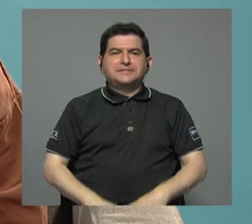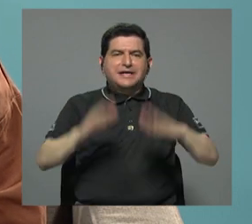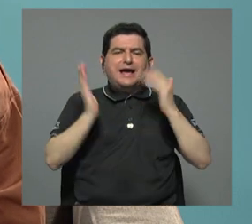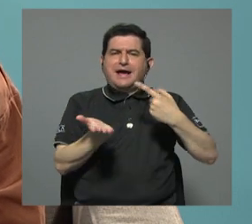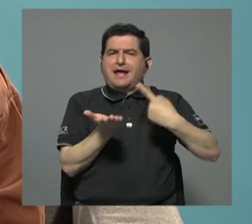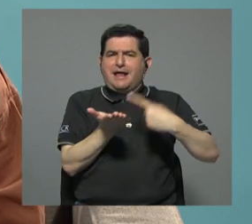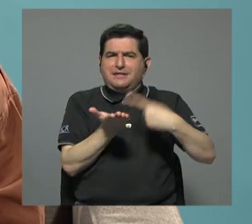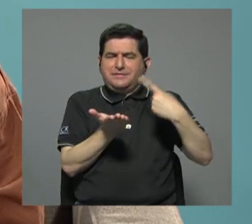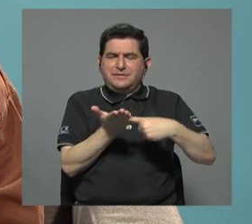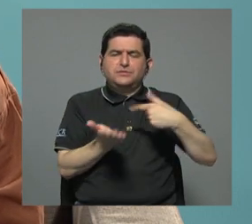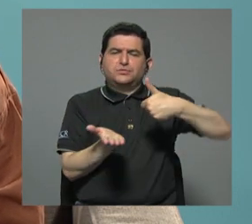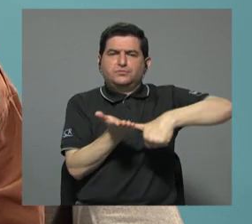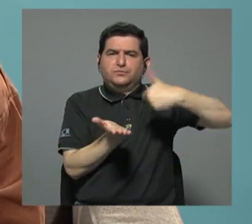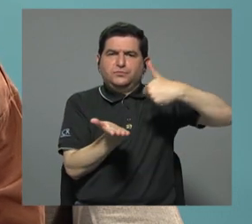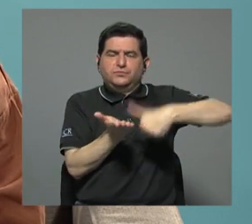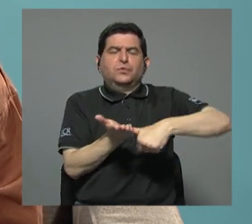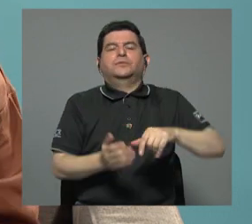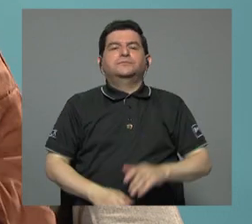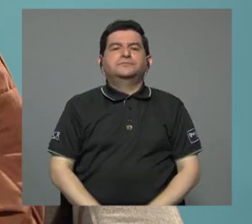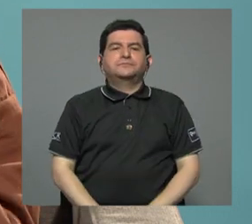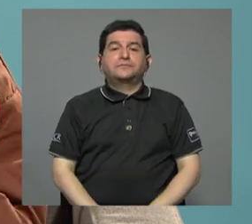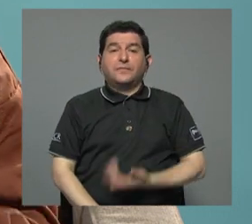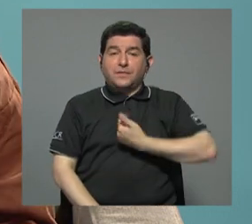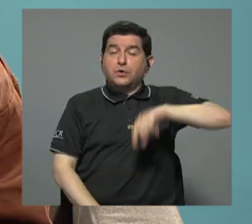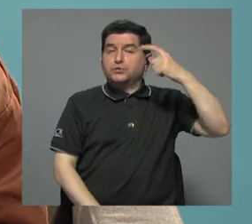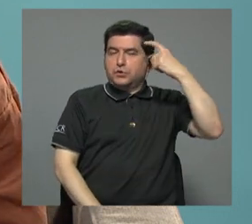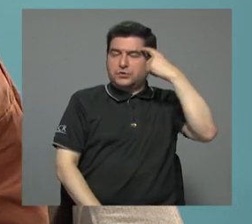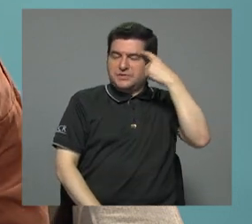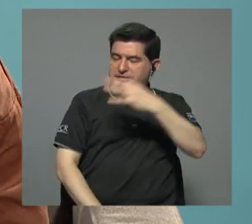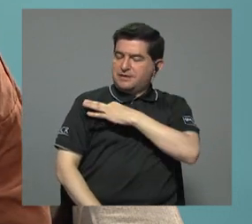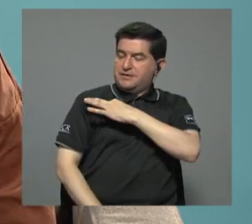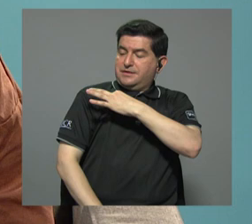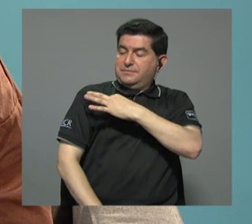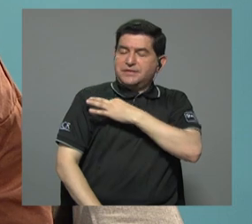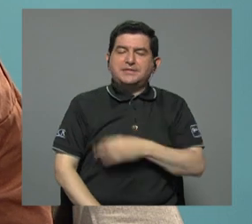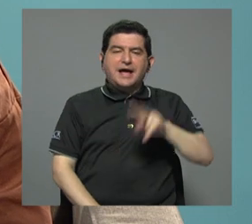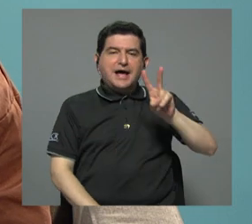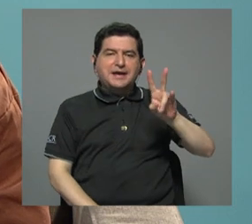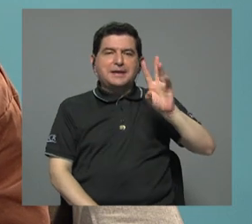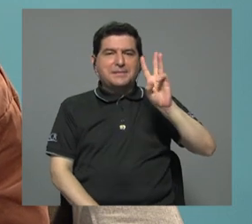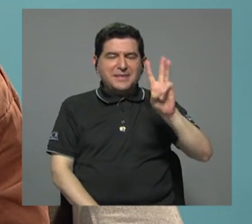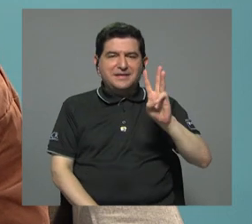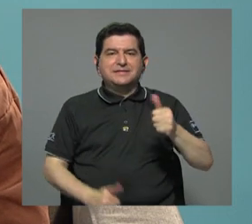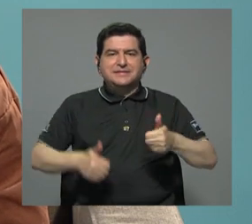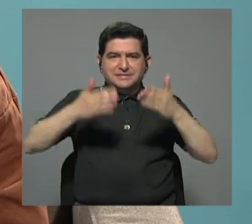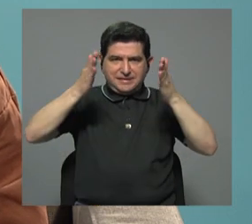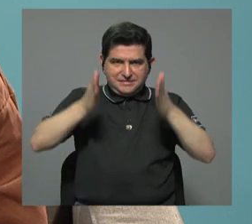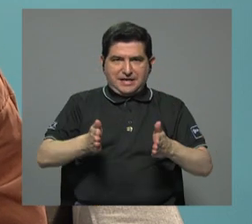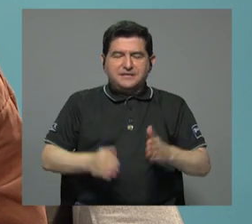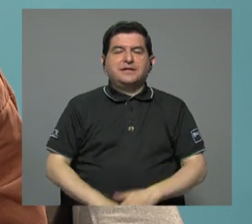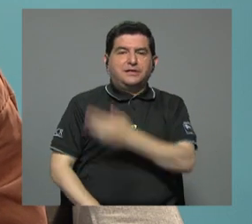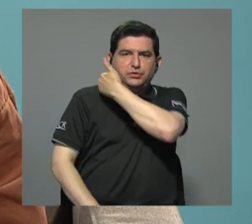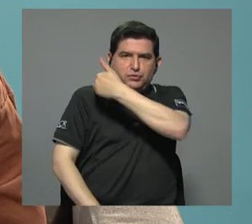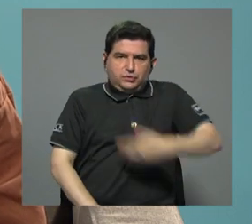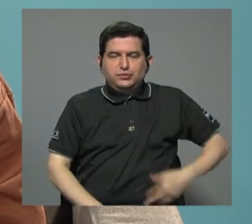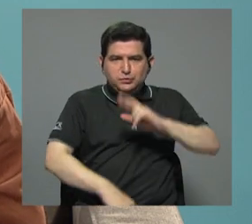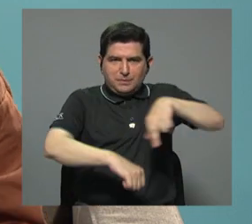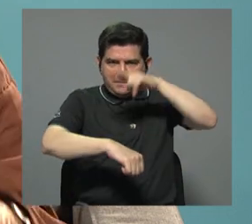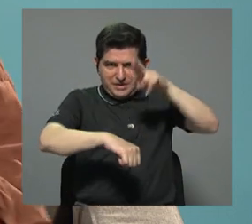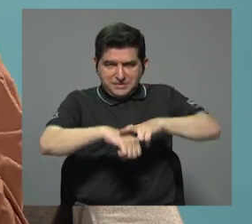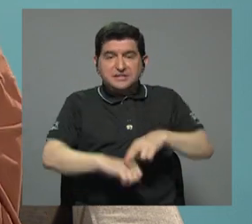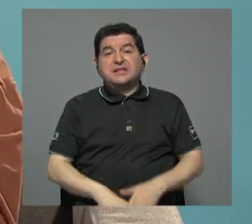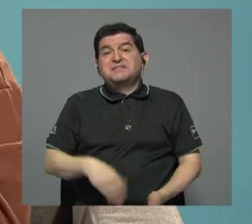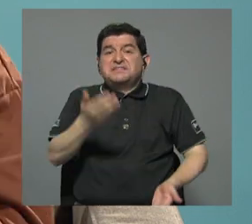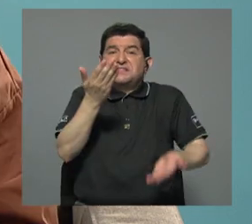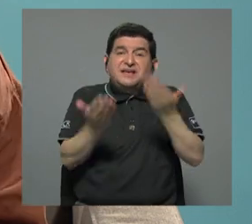electoral en el que pues en el que pensamos invitar a las 26 candidaturas a la presidencia de la república-